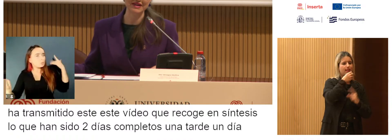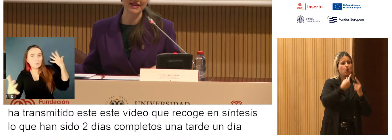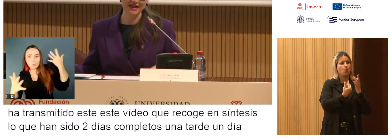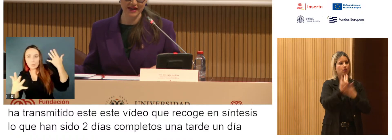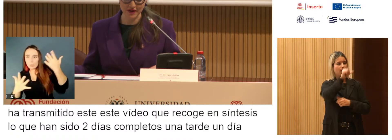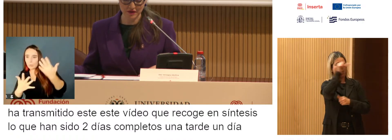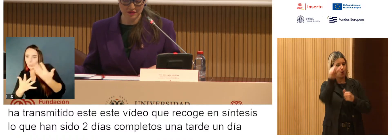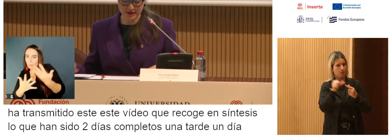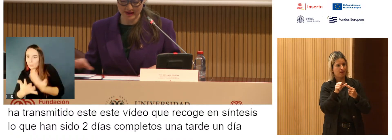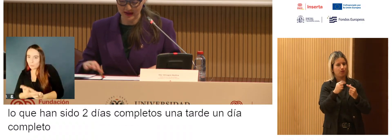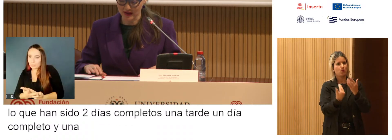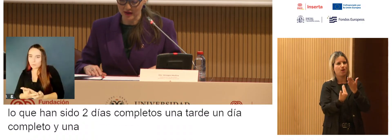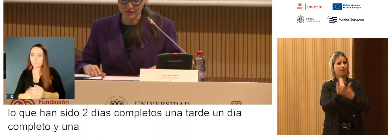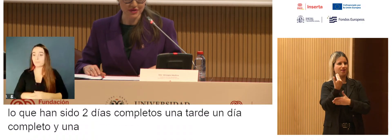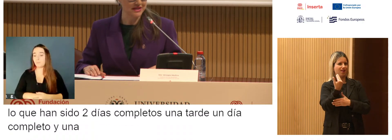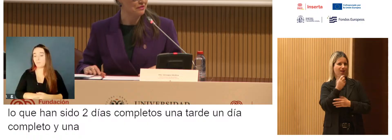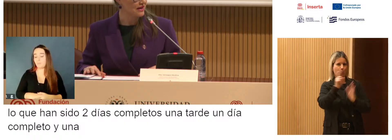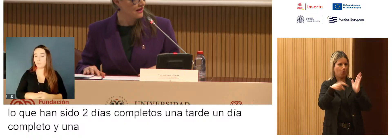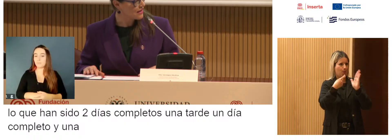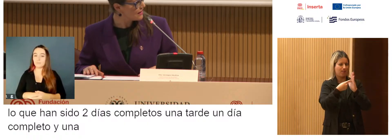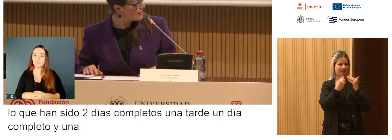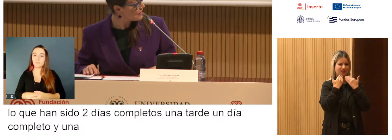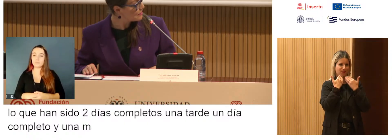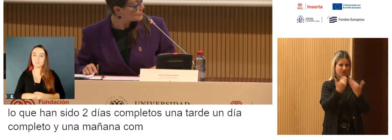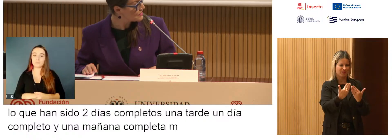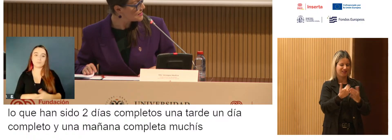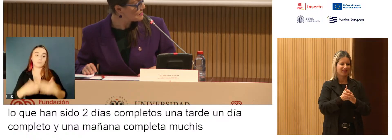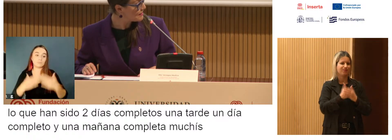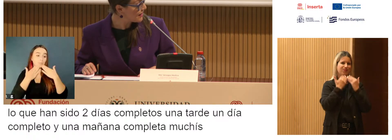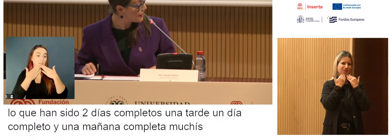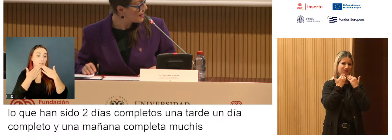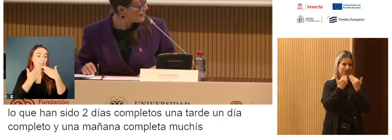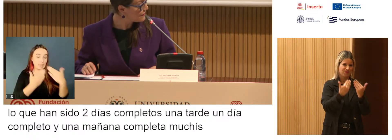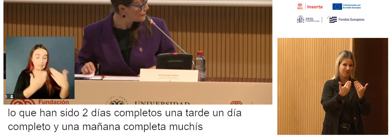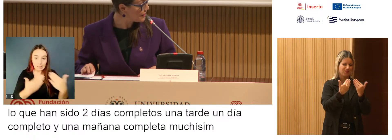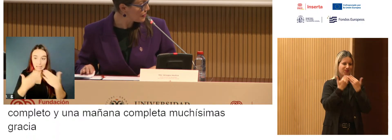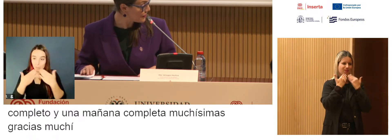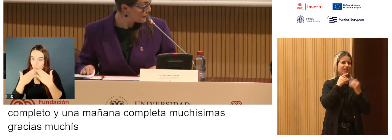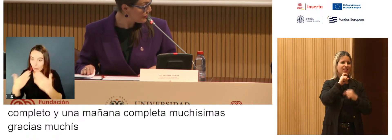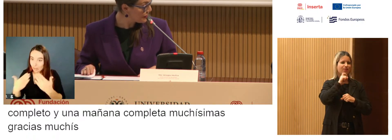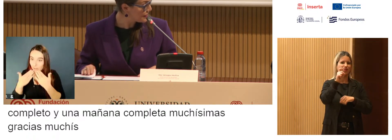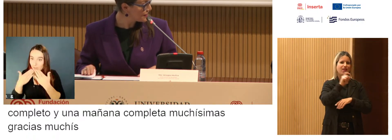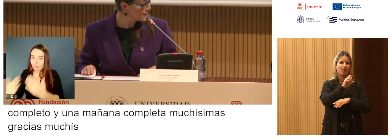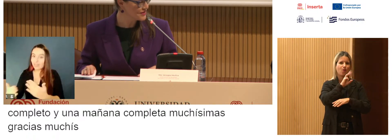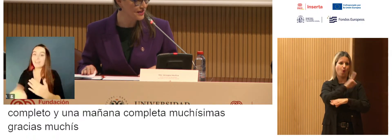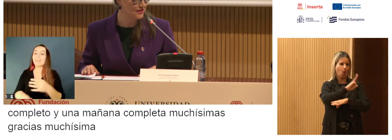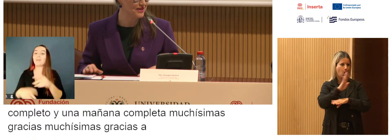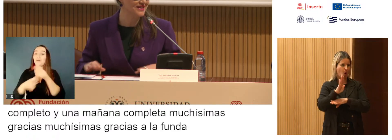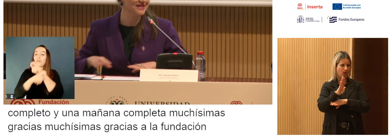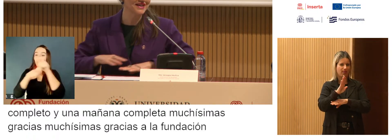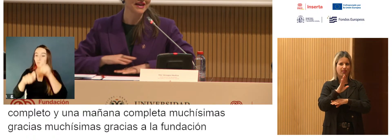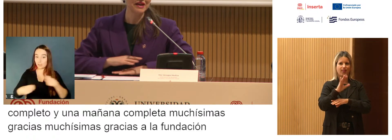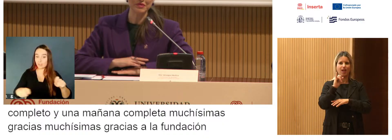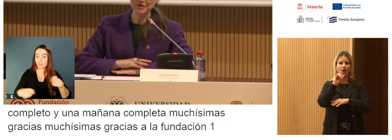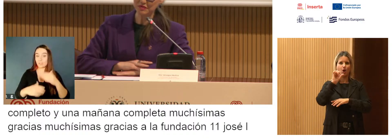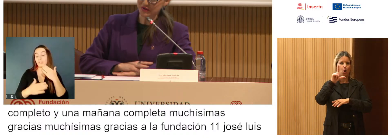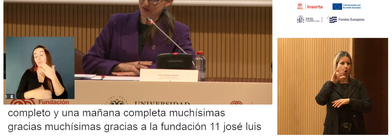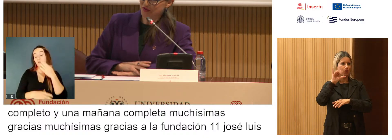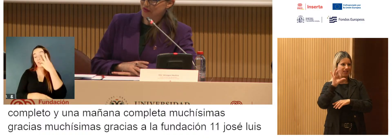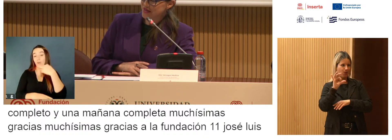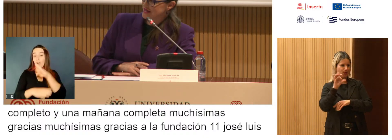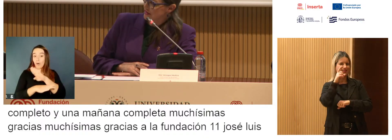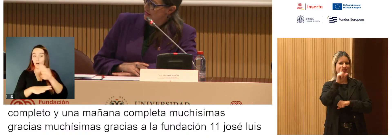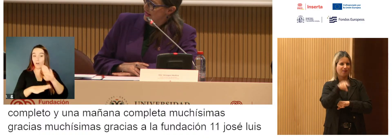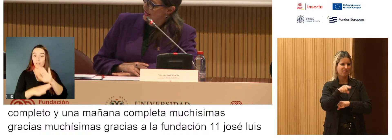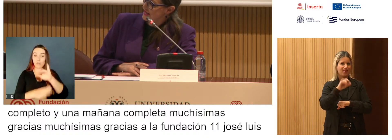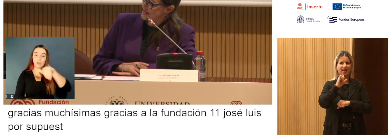una mañana completa. Muchísimas gracias a la Fundación 11, José Luis, por